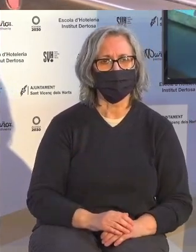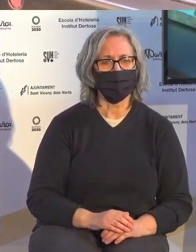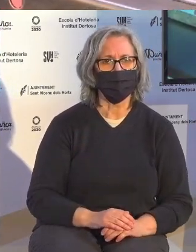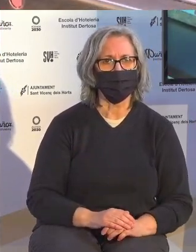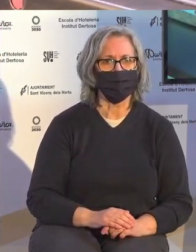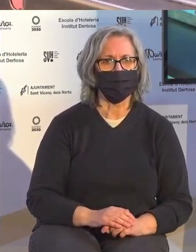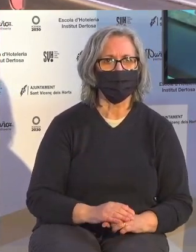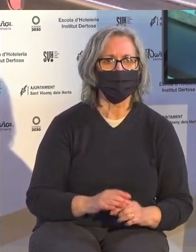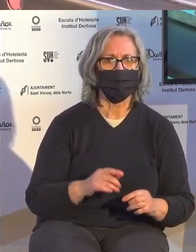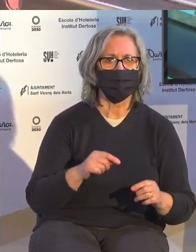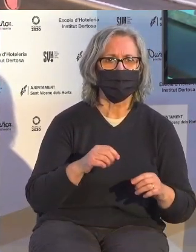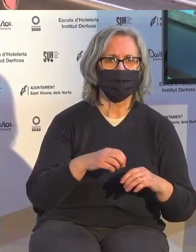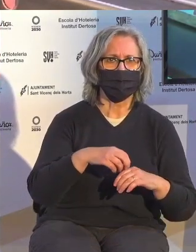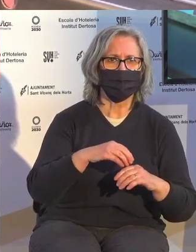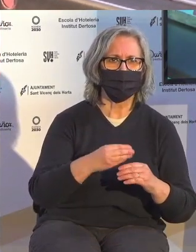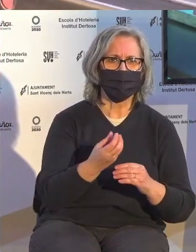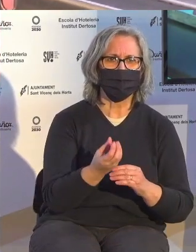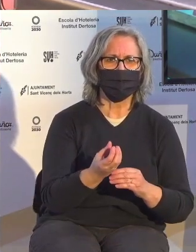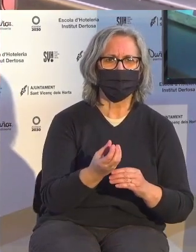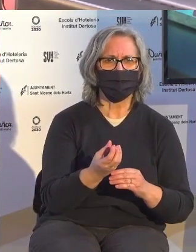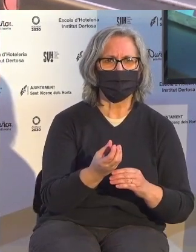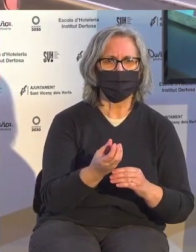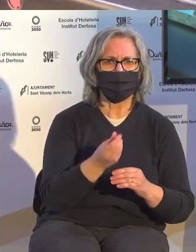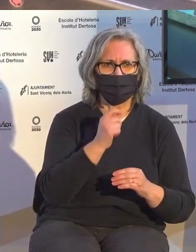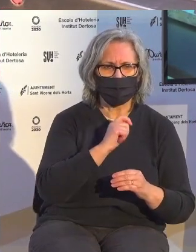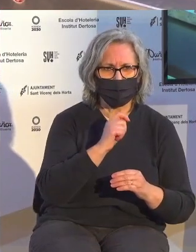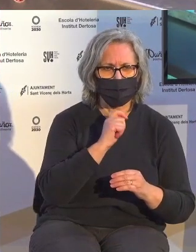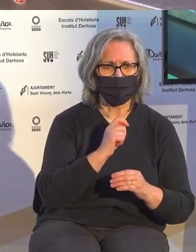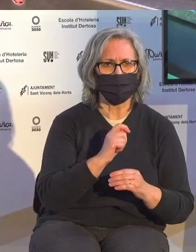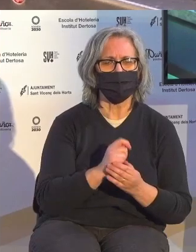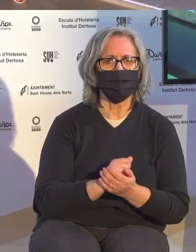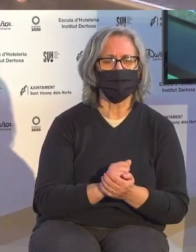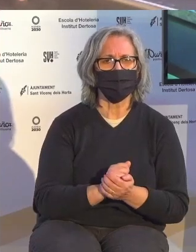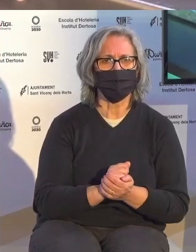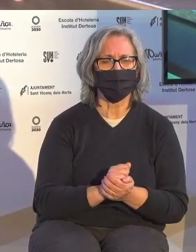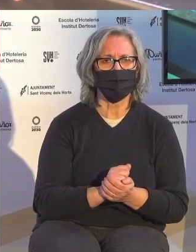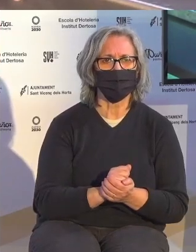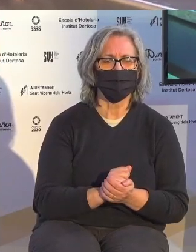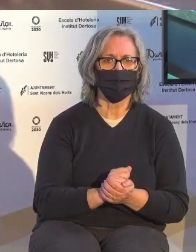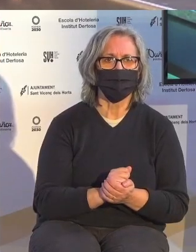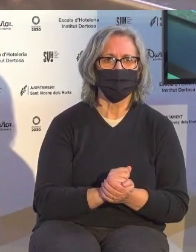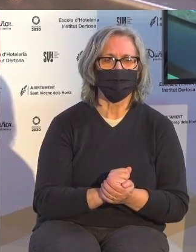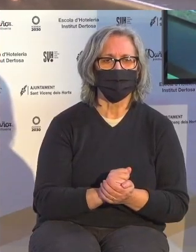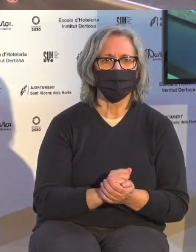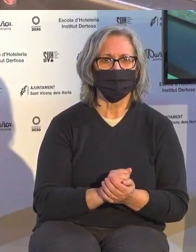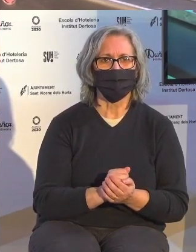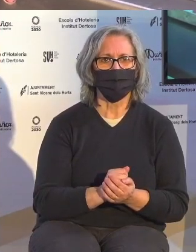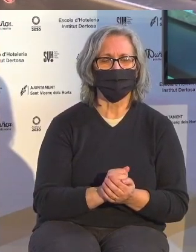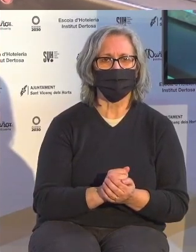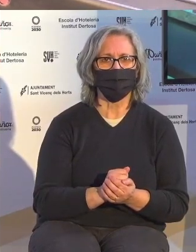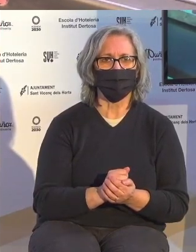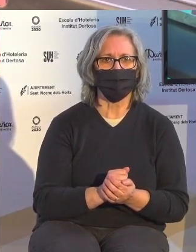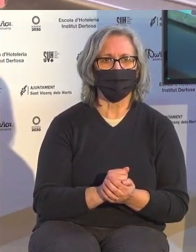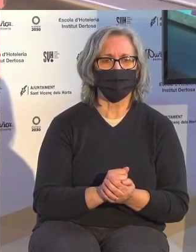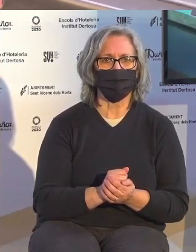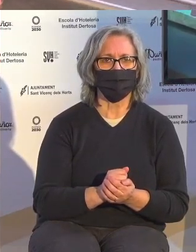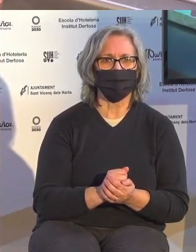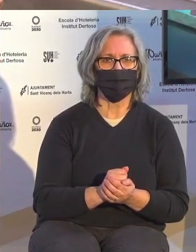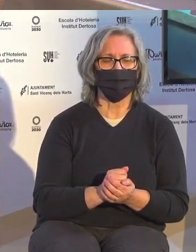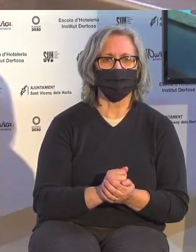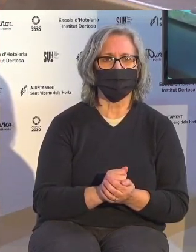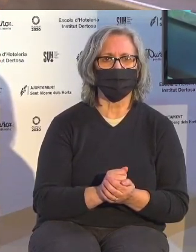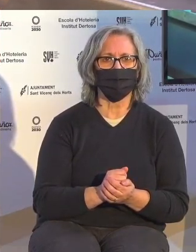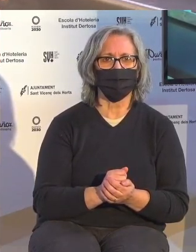y creo que podemos sacar esto de la congeladora ahora sí cuánto tiempo lo que decimos media hora